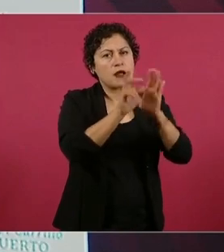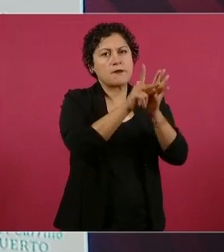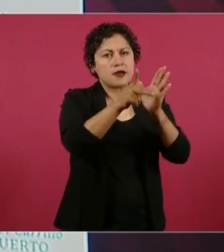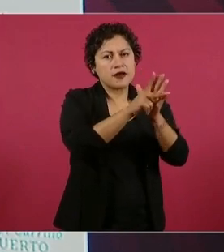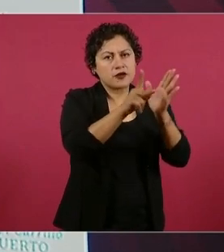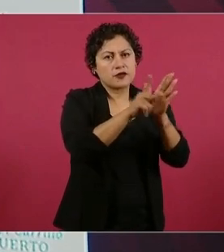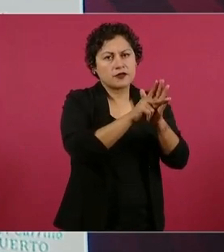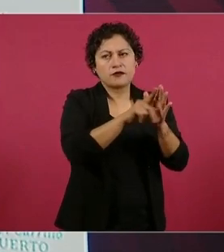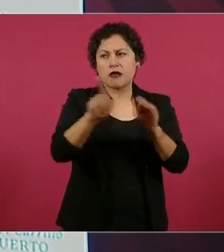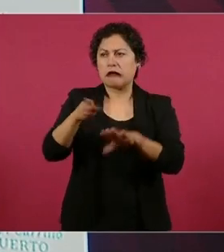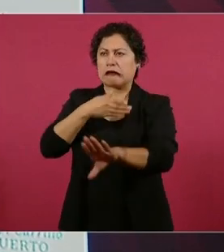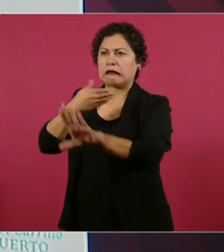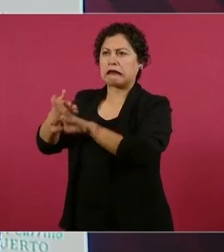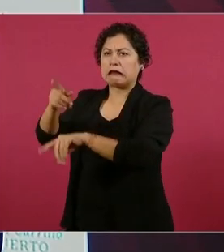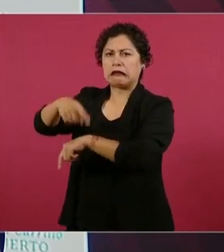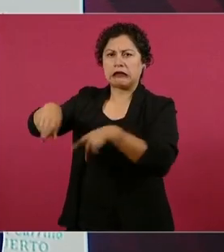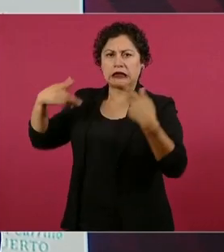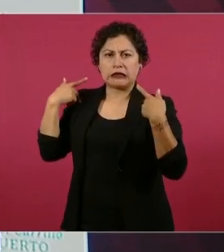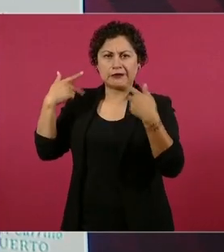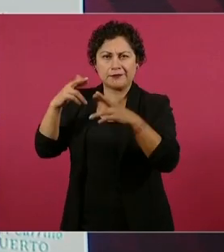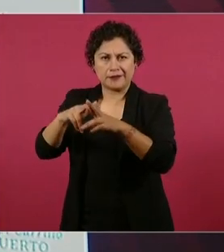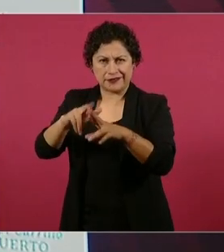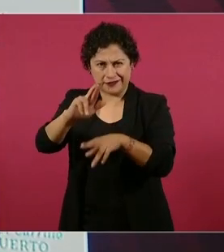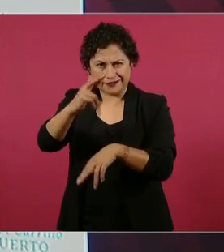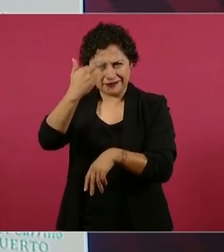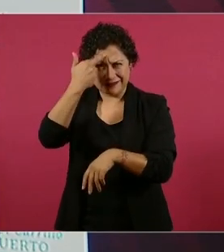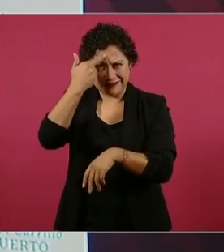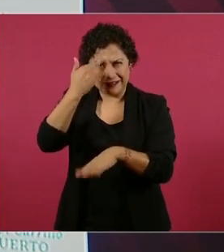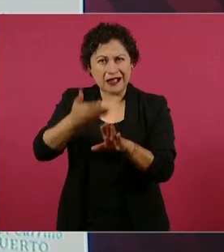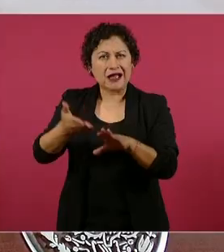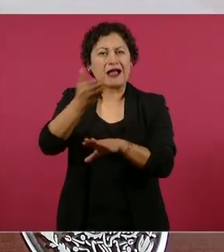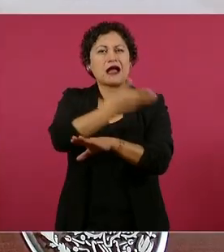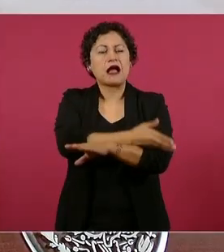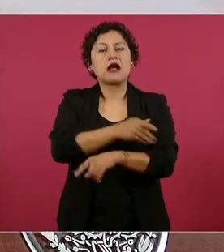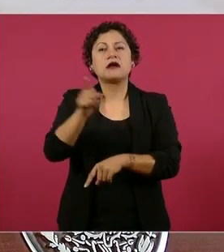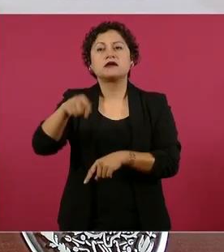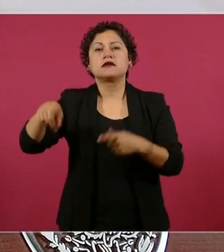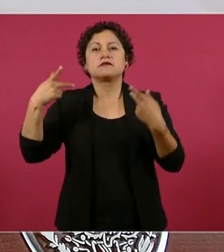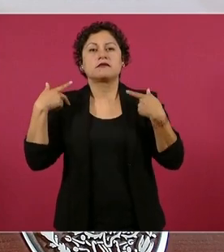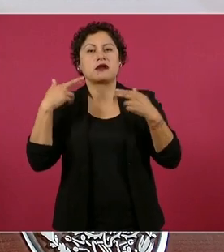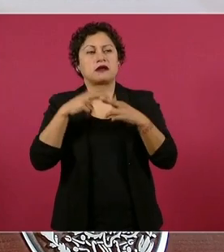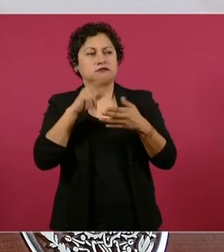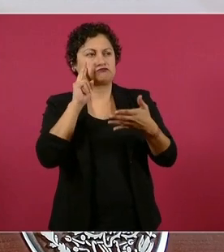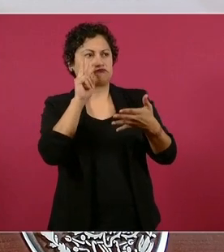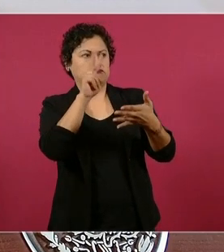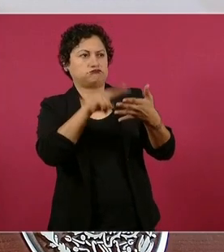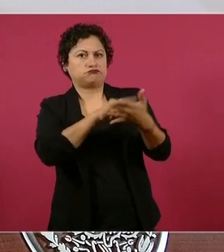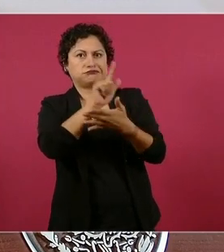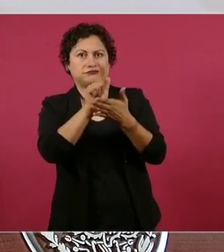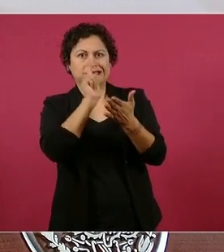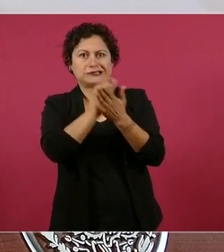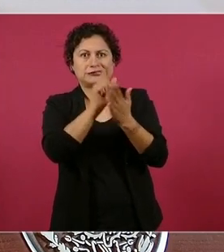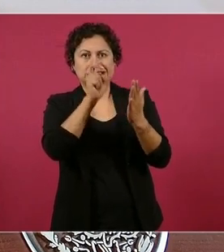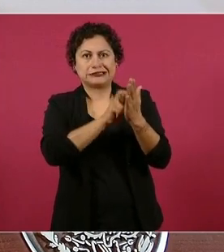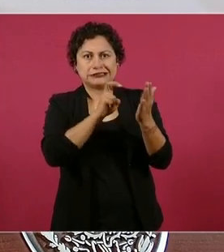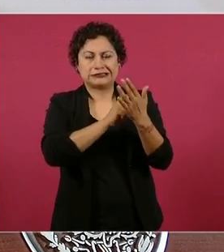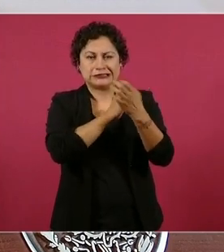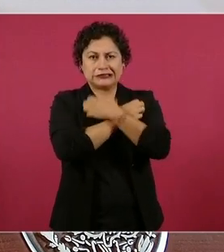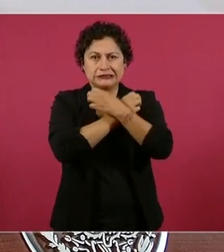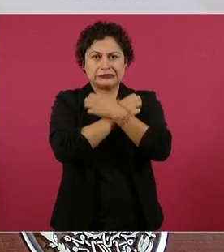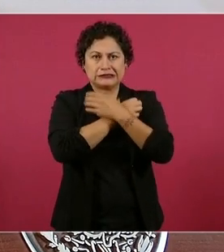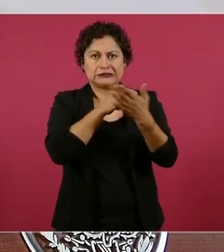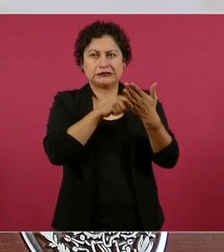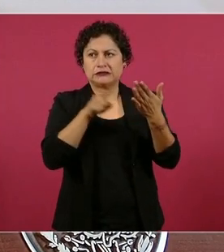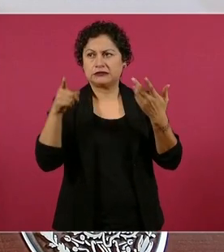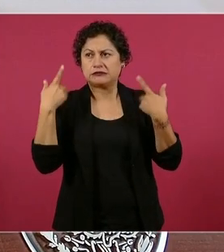cuando estaban oponiéndose a la llamada reforma educativa o mal llamada reforma